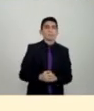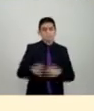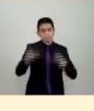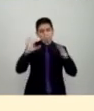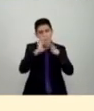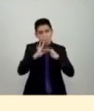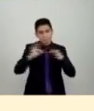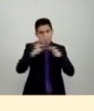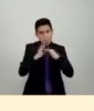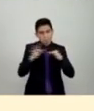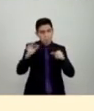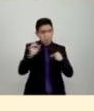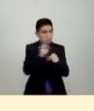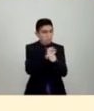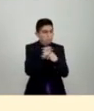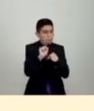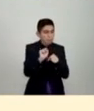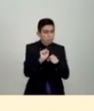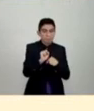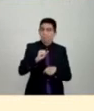esto no era sencillo.